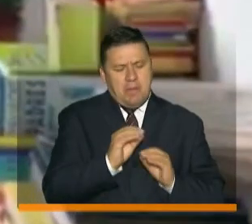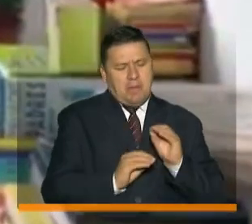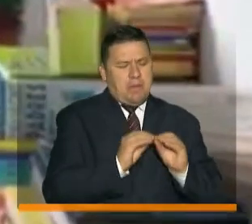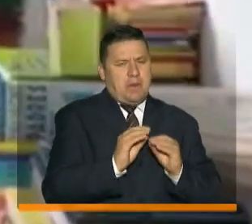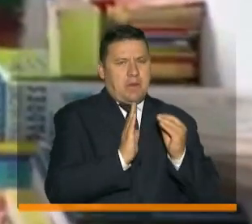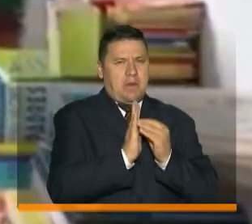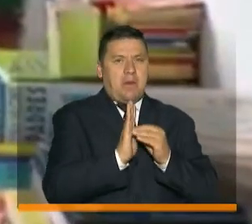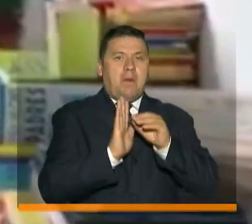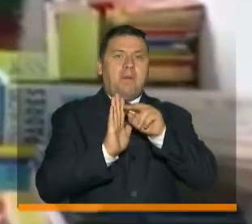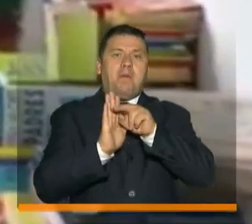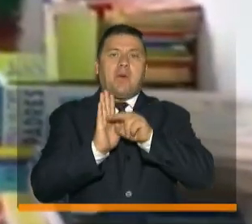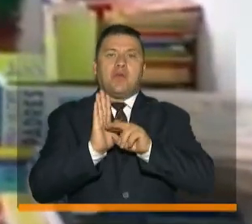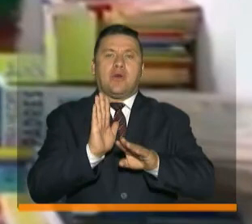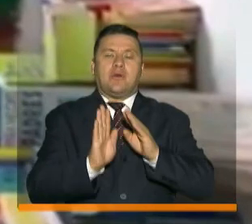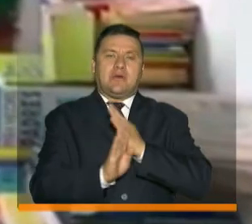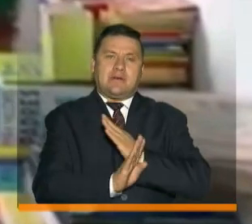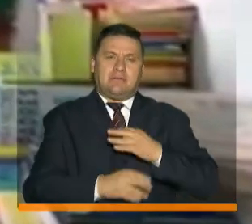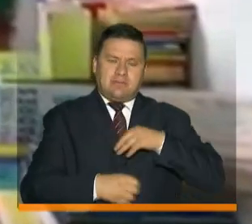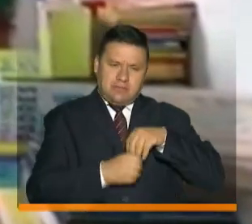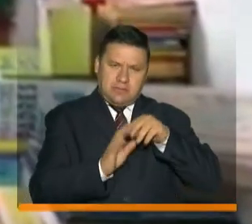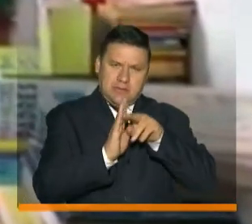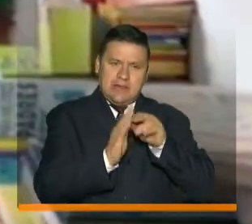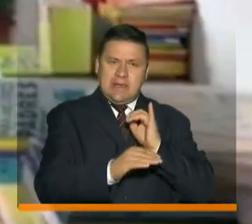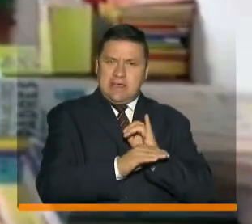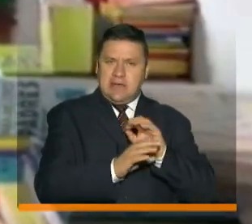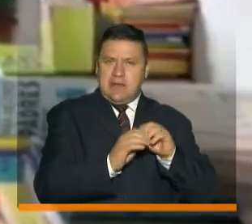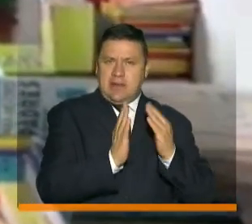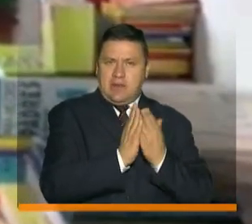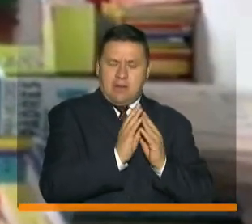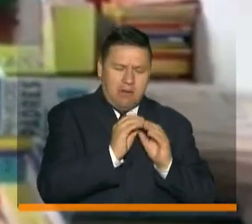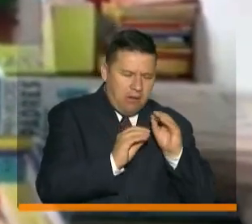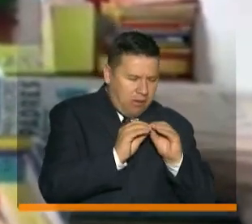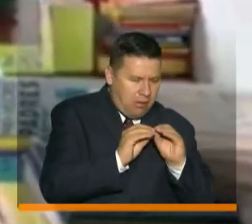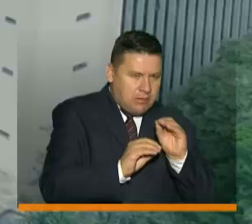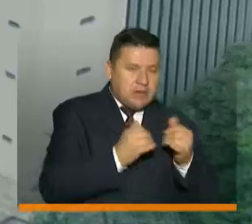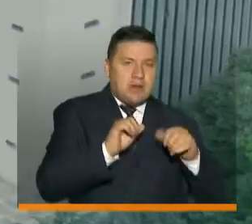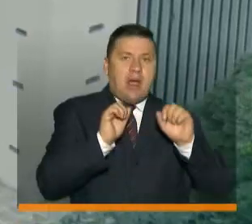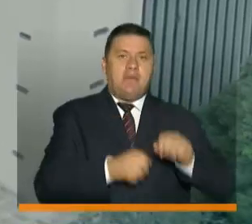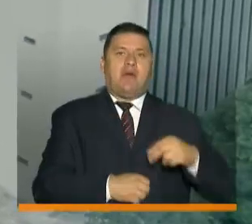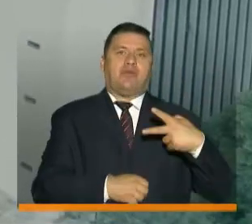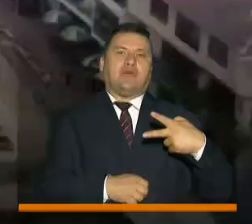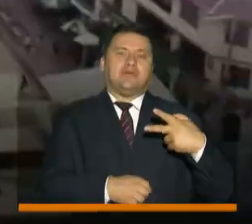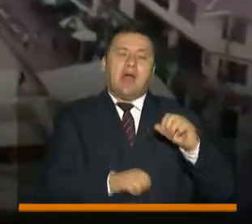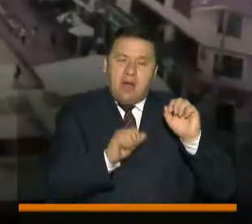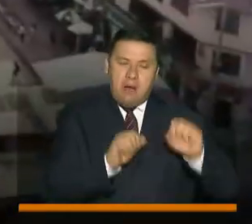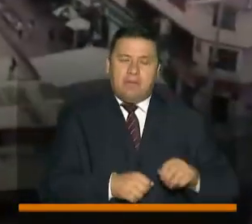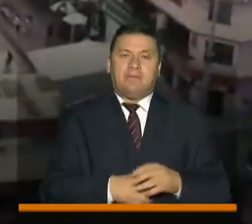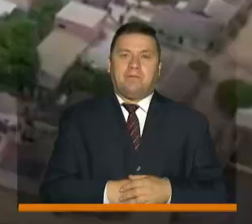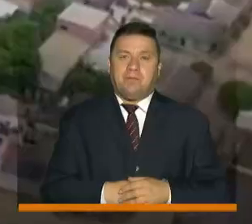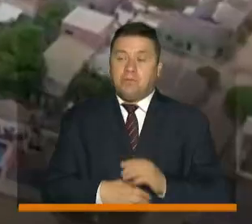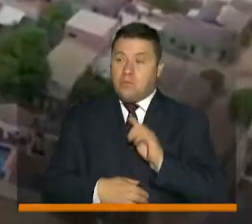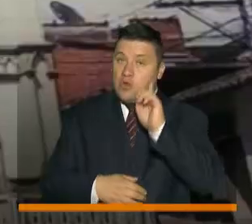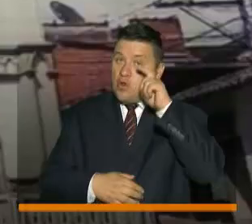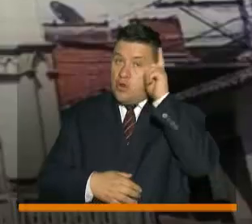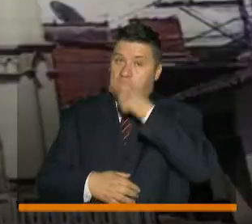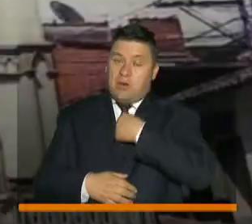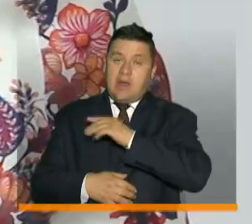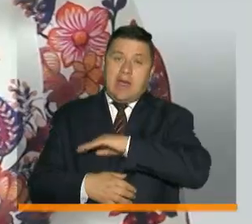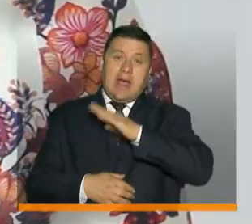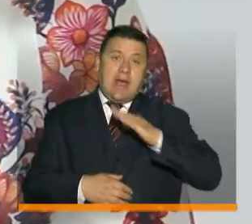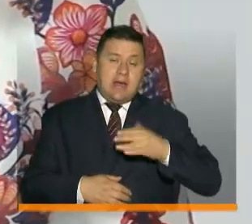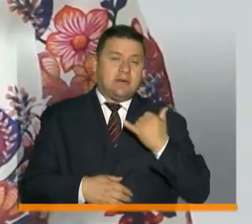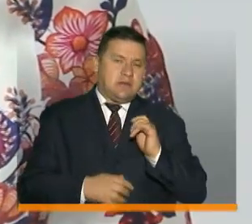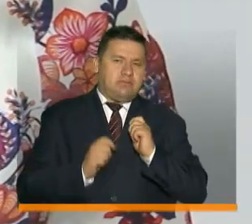los protocolos de bioseguridad para las instituciones educativas. Hemos aprobado dos. Desde la Gobernación de Antioquia